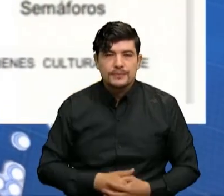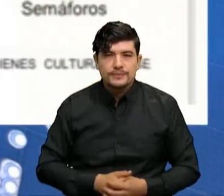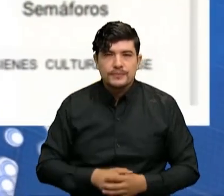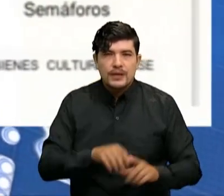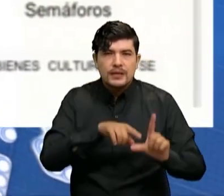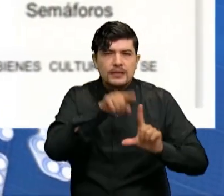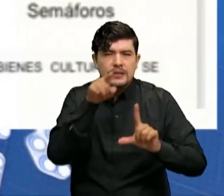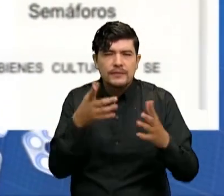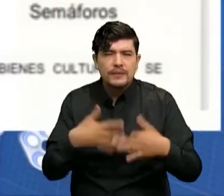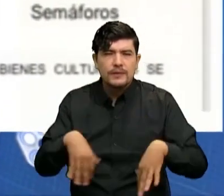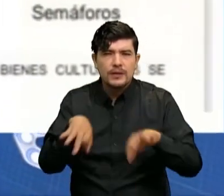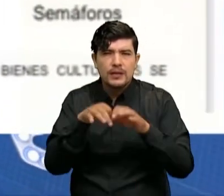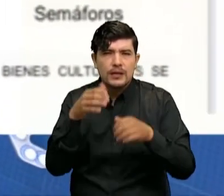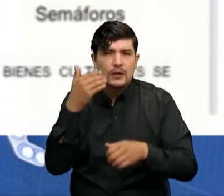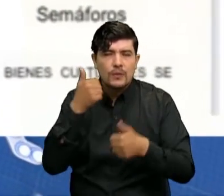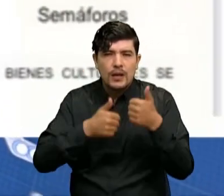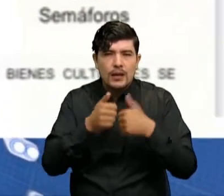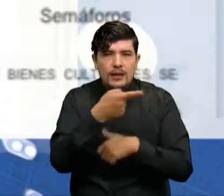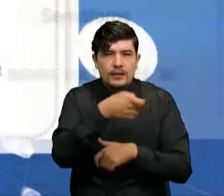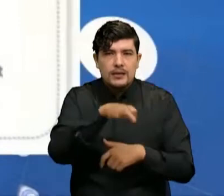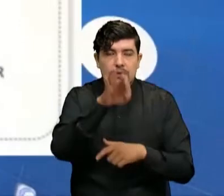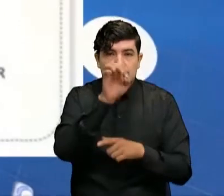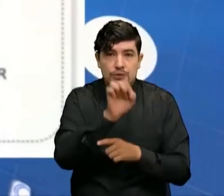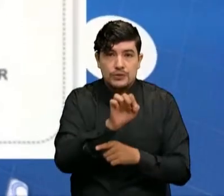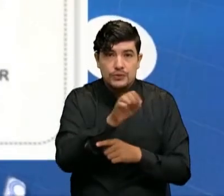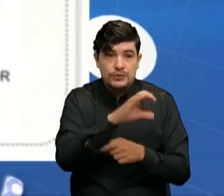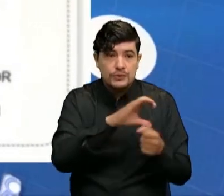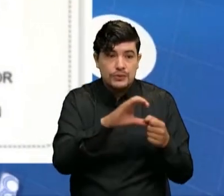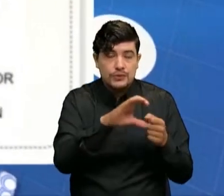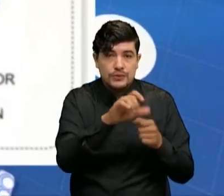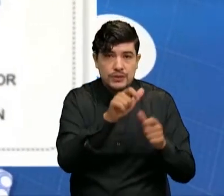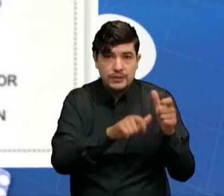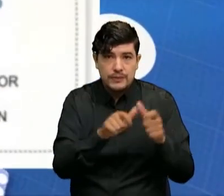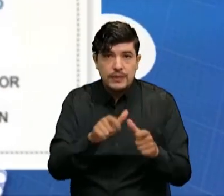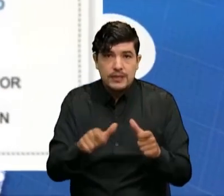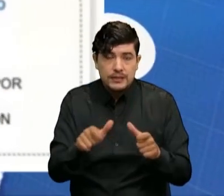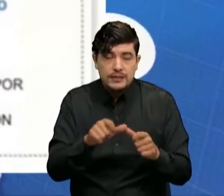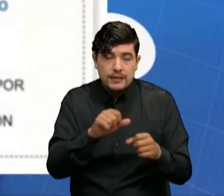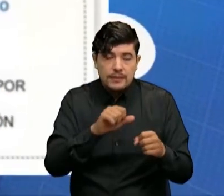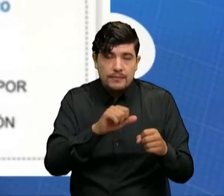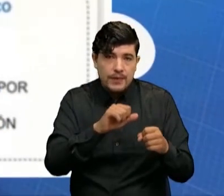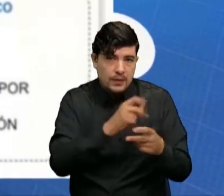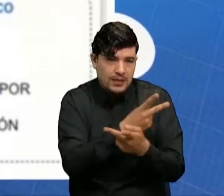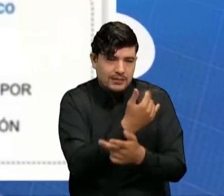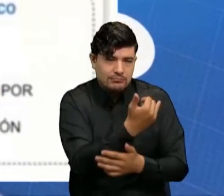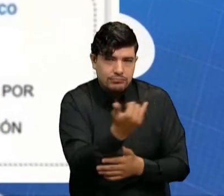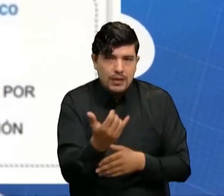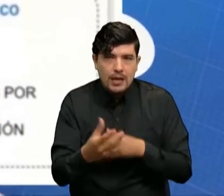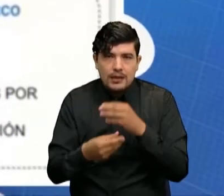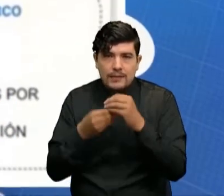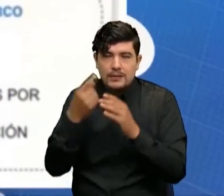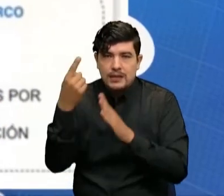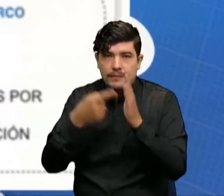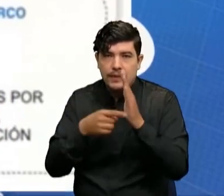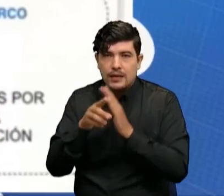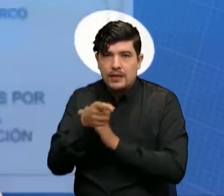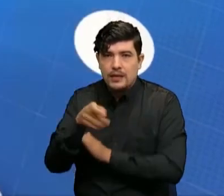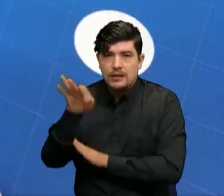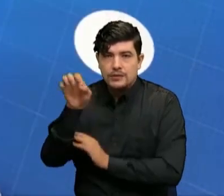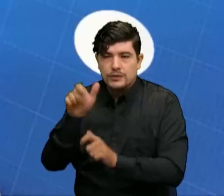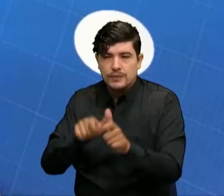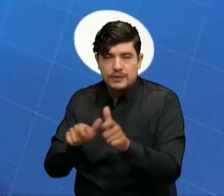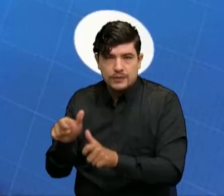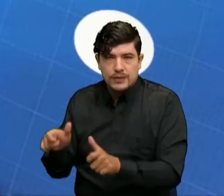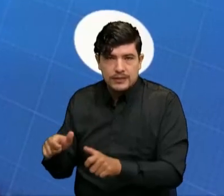18 civiles fallecidos que sí están relacionados con la protesta y 1.108 lesionados. Y por parte de la fuerza pública se confirman